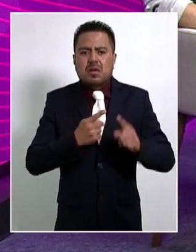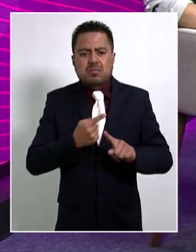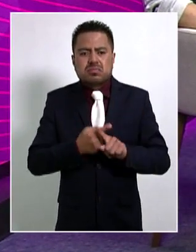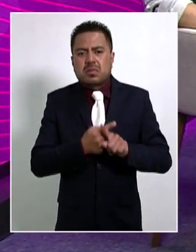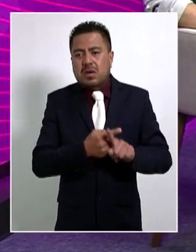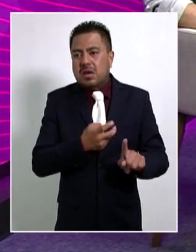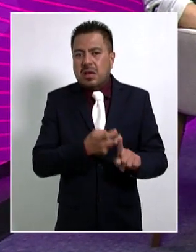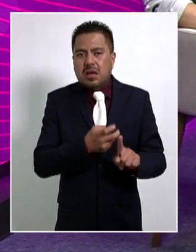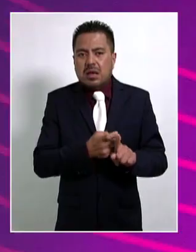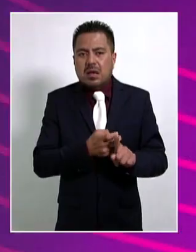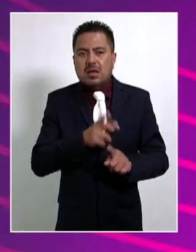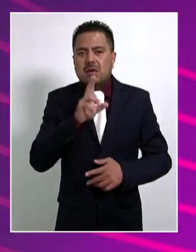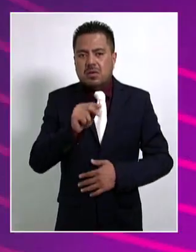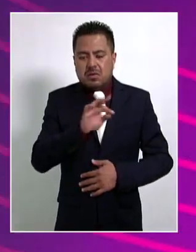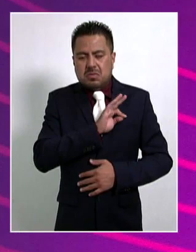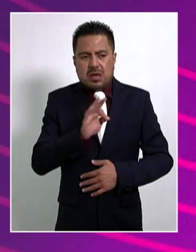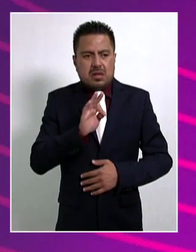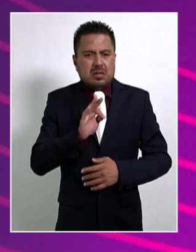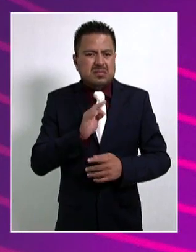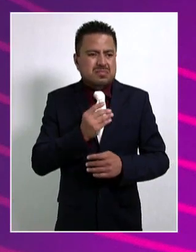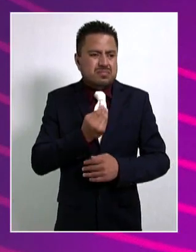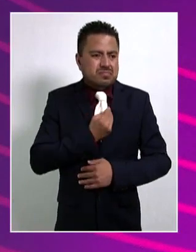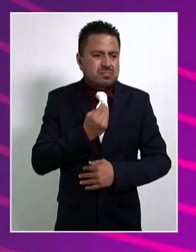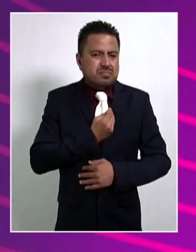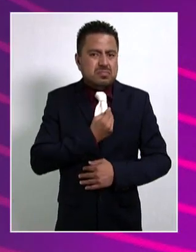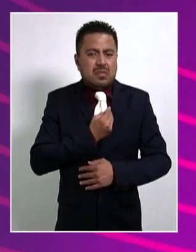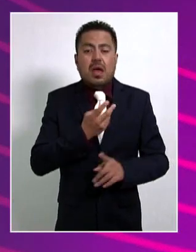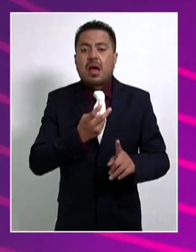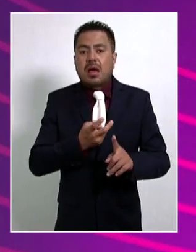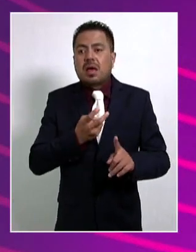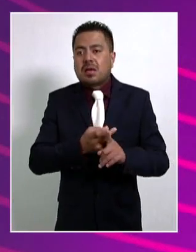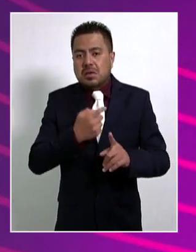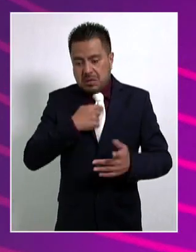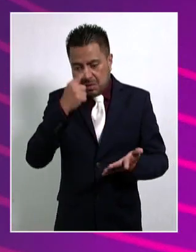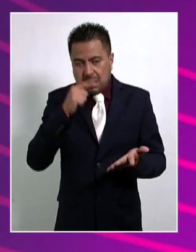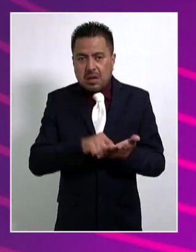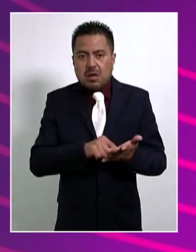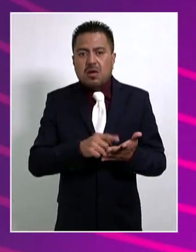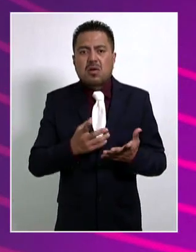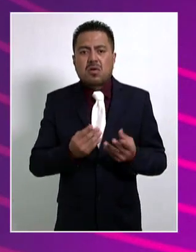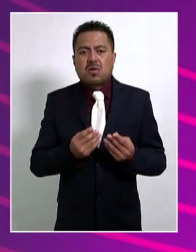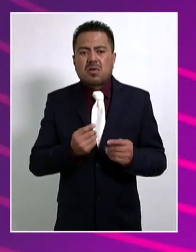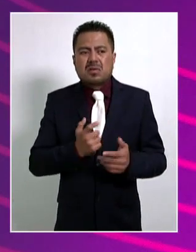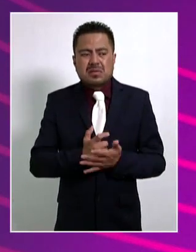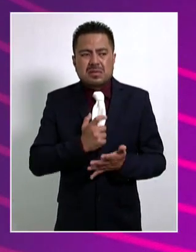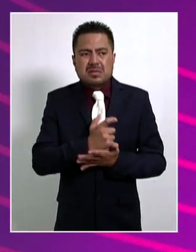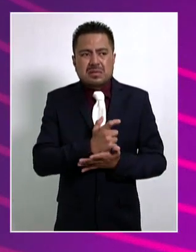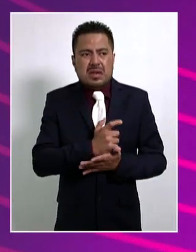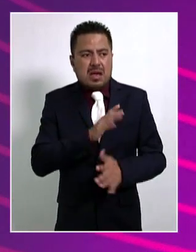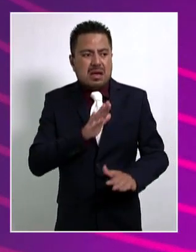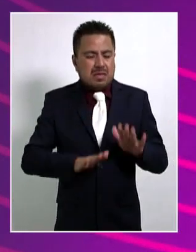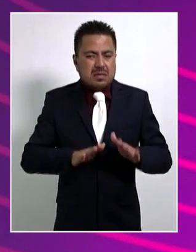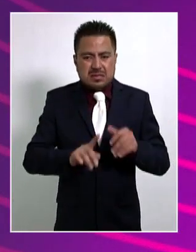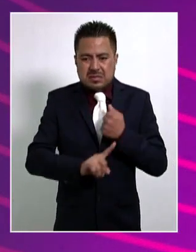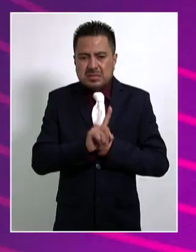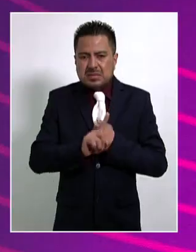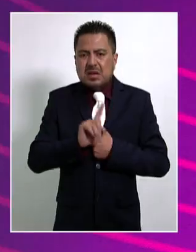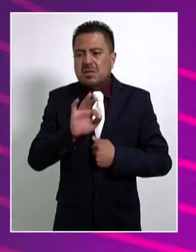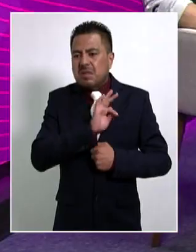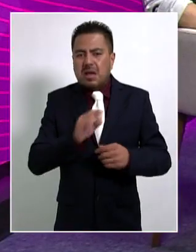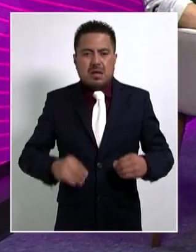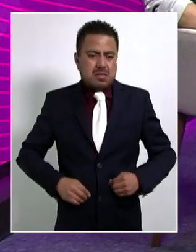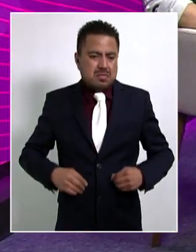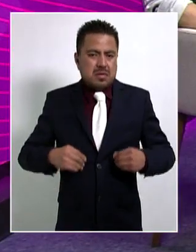violación, ¿no? Tienes que soportarlo. Y entonces creo que también es uno de los costos que de alguna manera